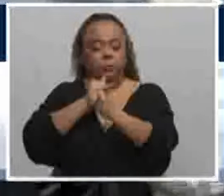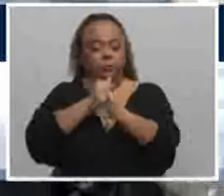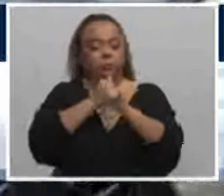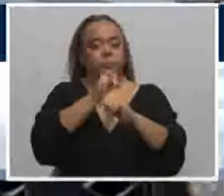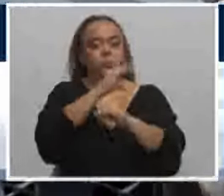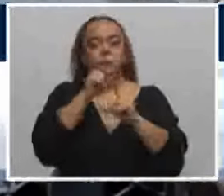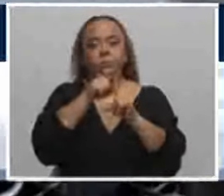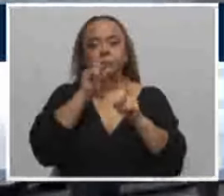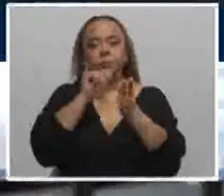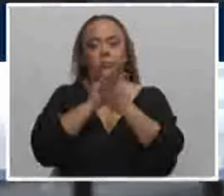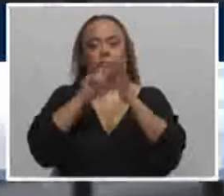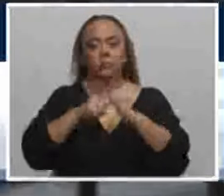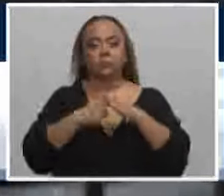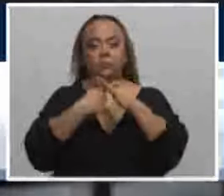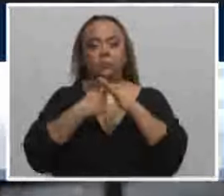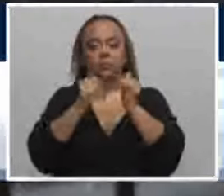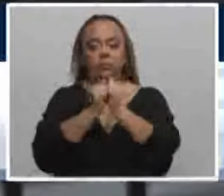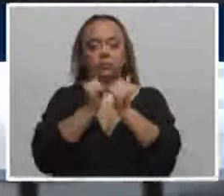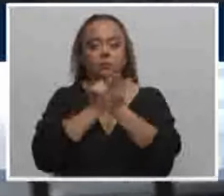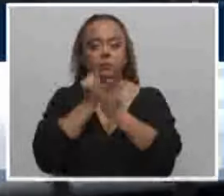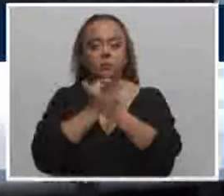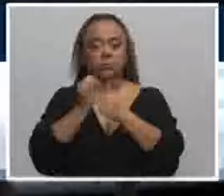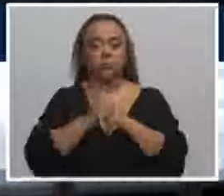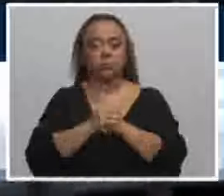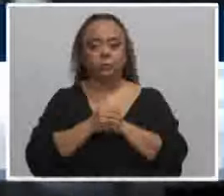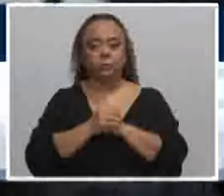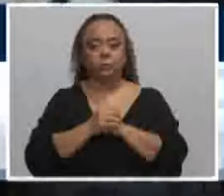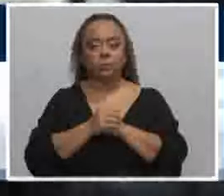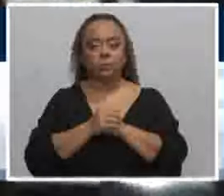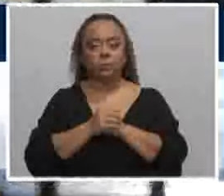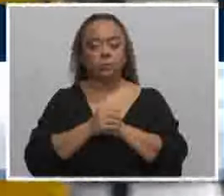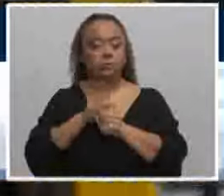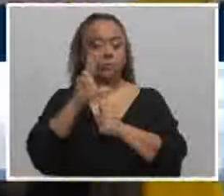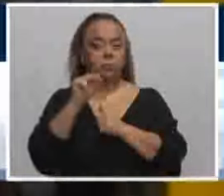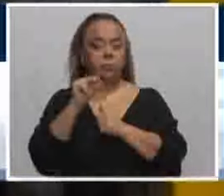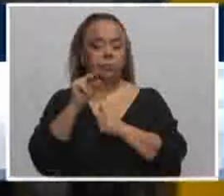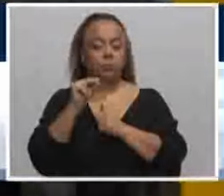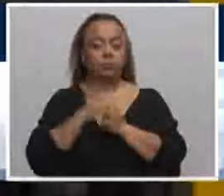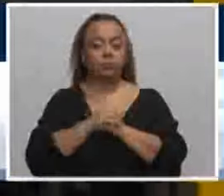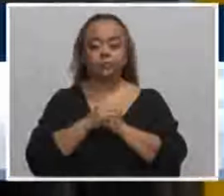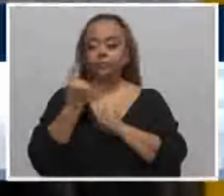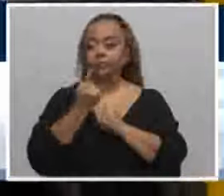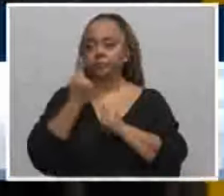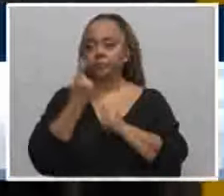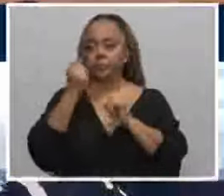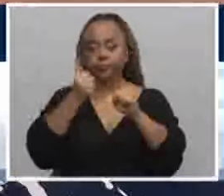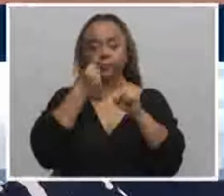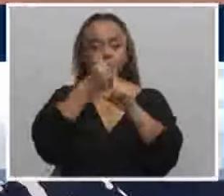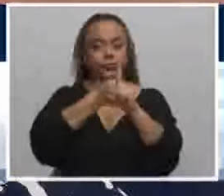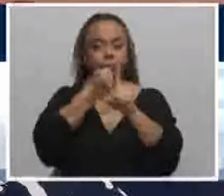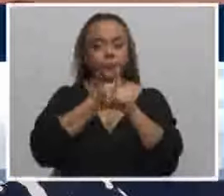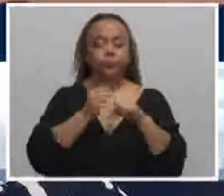ahí se empezó con las investigaciones. No, ahora lo que le quedan 3 días a Golfito, que puede apelar, puede presentar